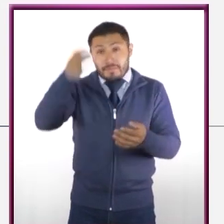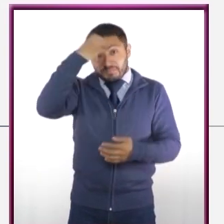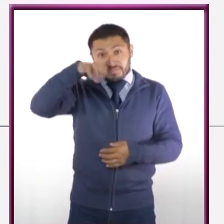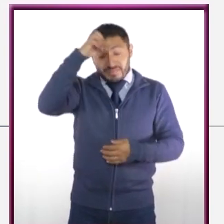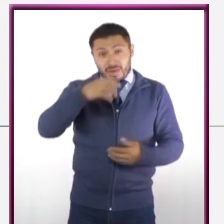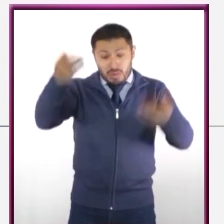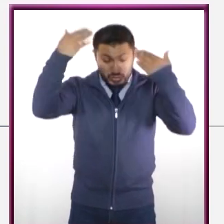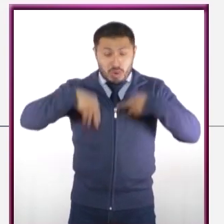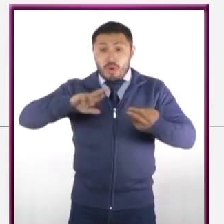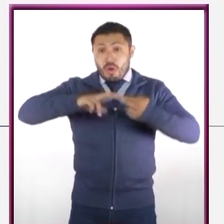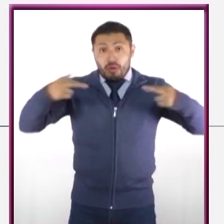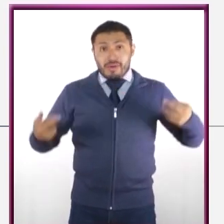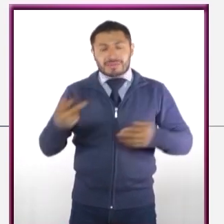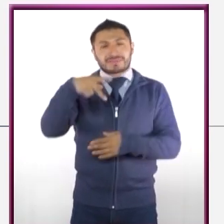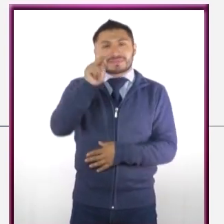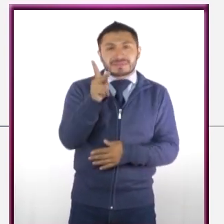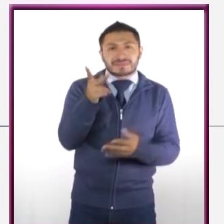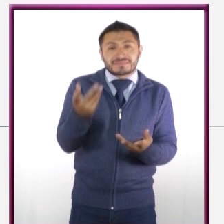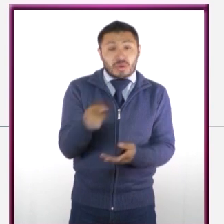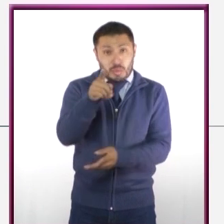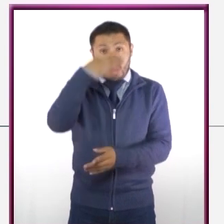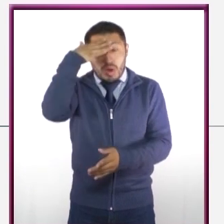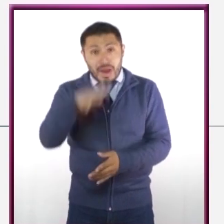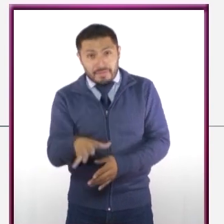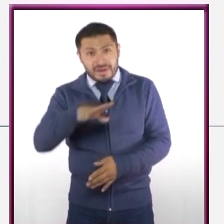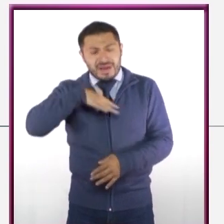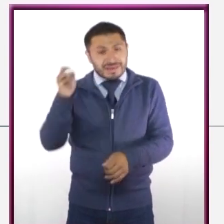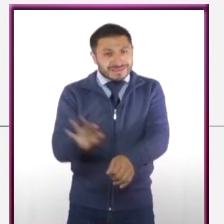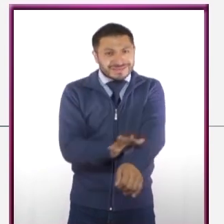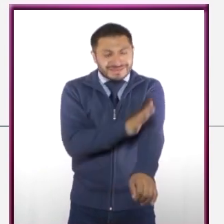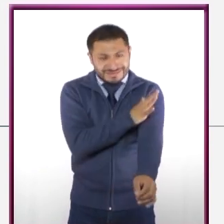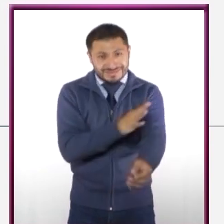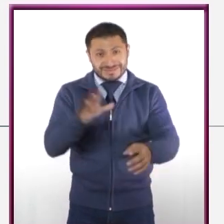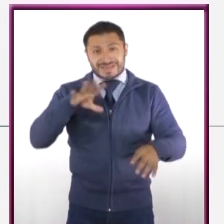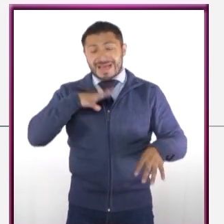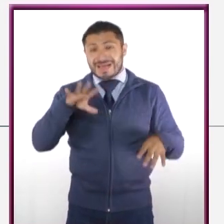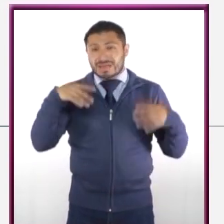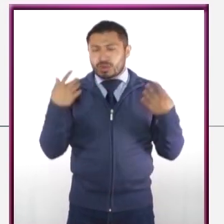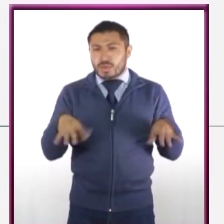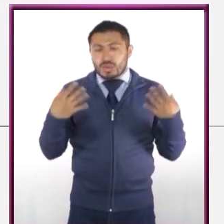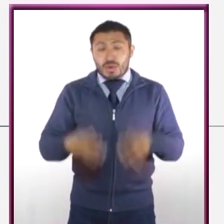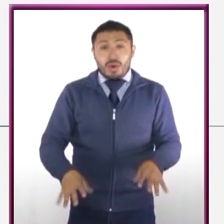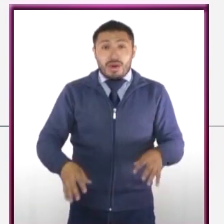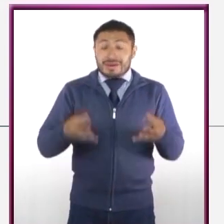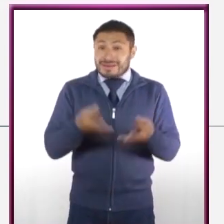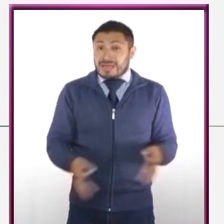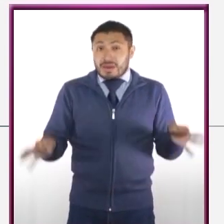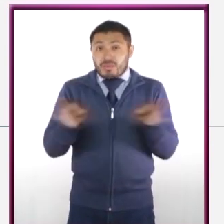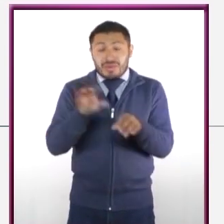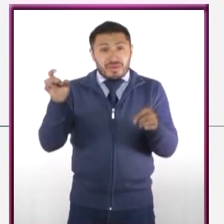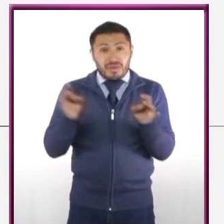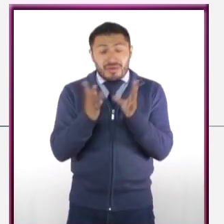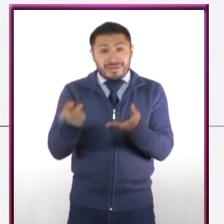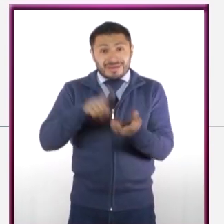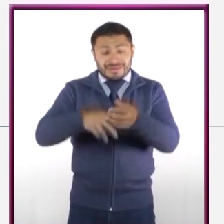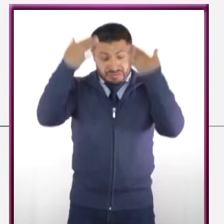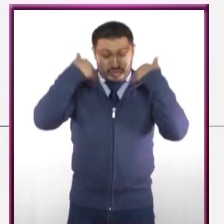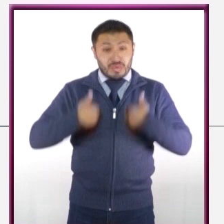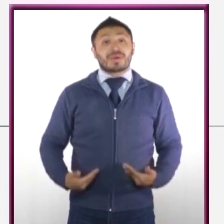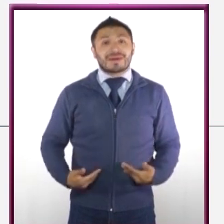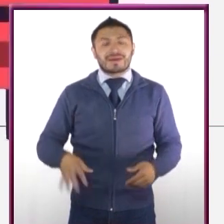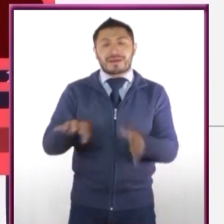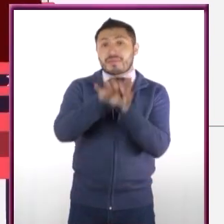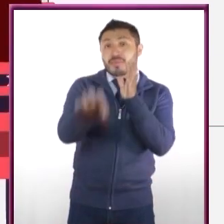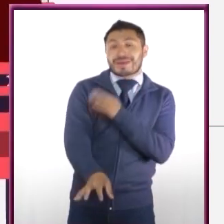y en nuestras relaciones. Pero, ¿sabías que nuestras emociones tienen un gran poder sobre nosotros? Por